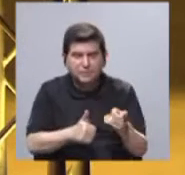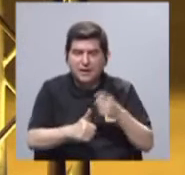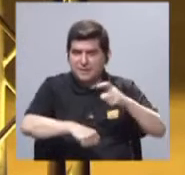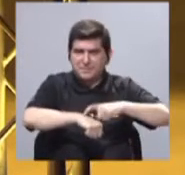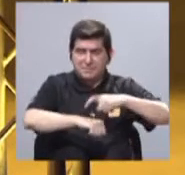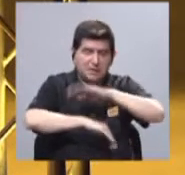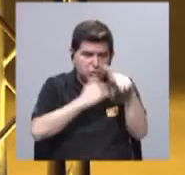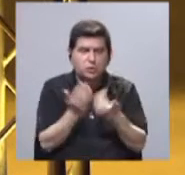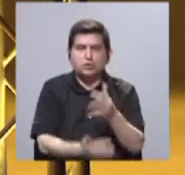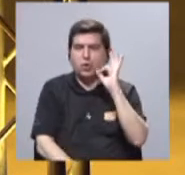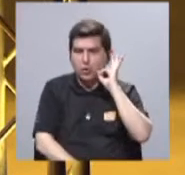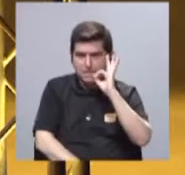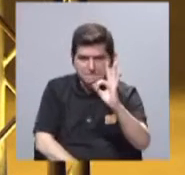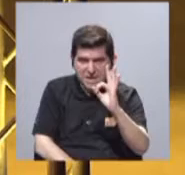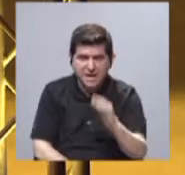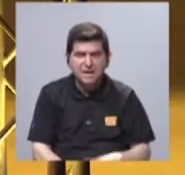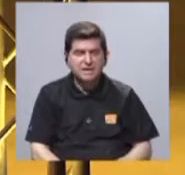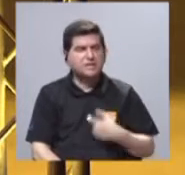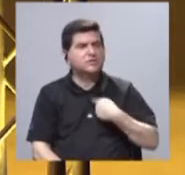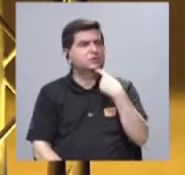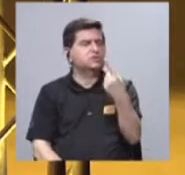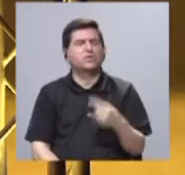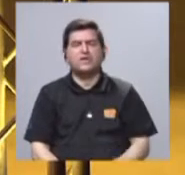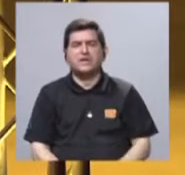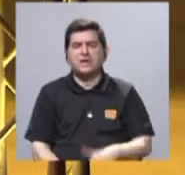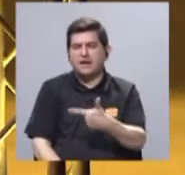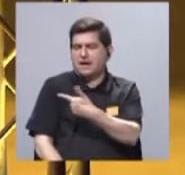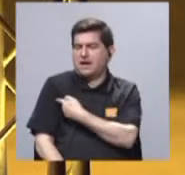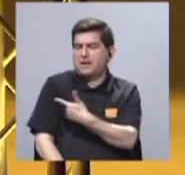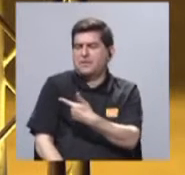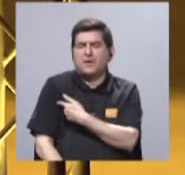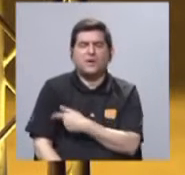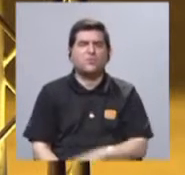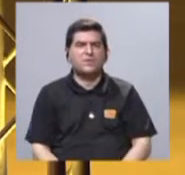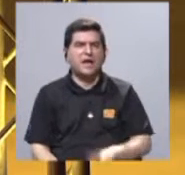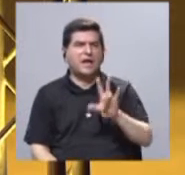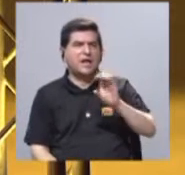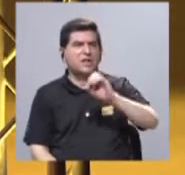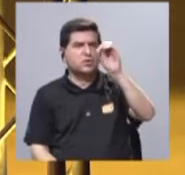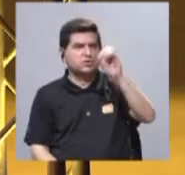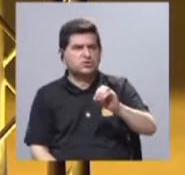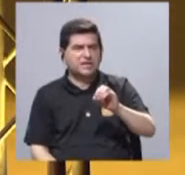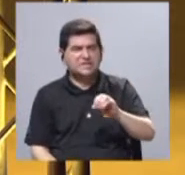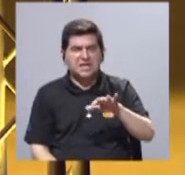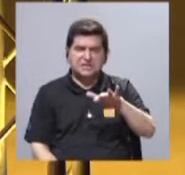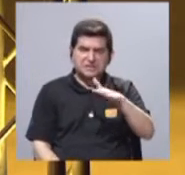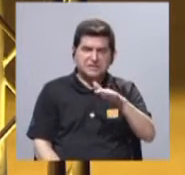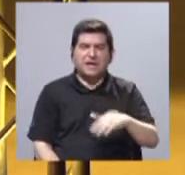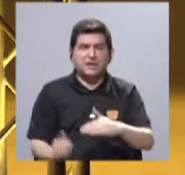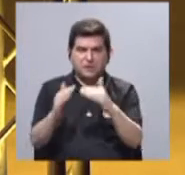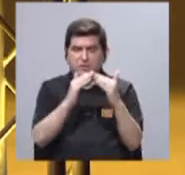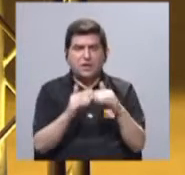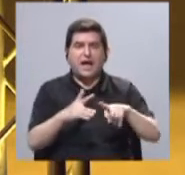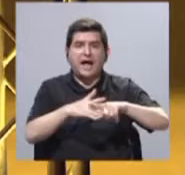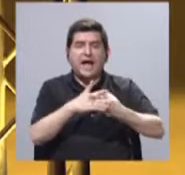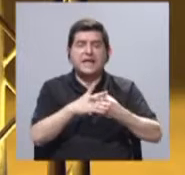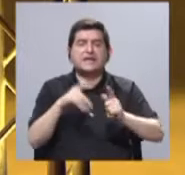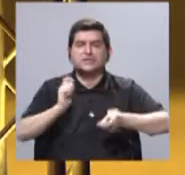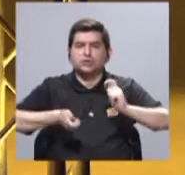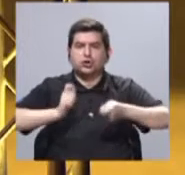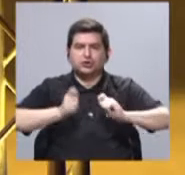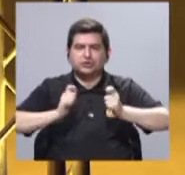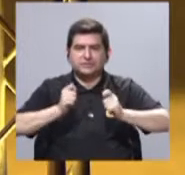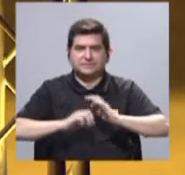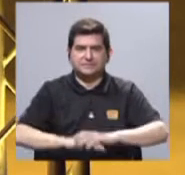principio si todo va bien yo diría que tendremos vacunados al 70 por ciento 70 y algo por ciento de la población a principios de